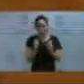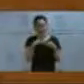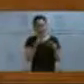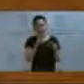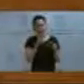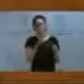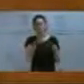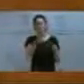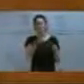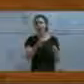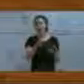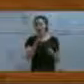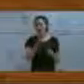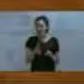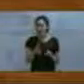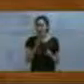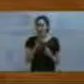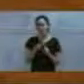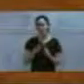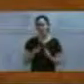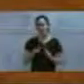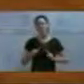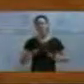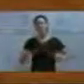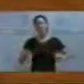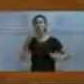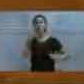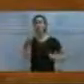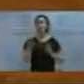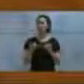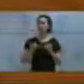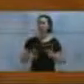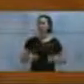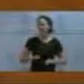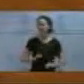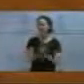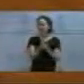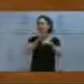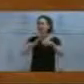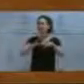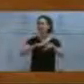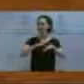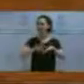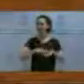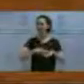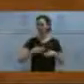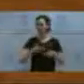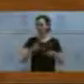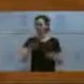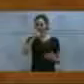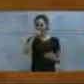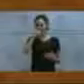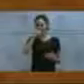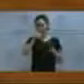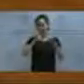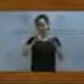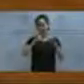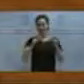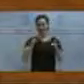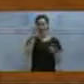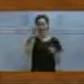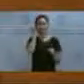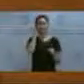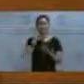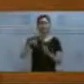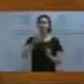hagan alegatos tan extensos en un día de celebración, en un día donde recordamos a los asturianos que están fuera